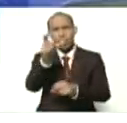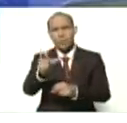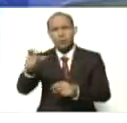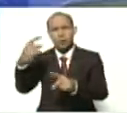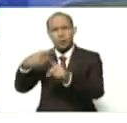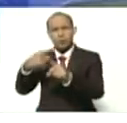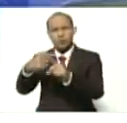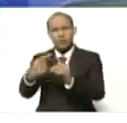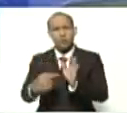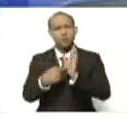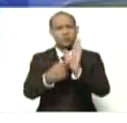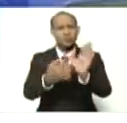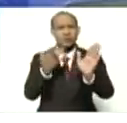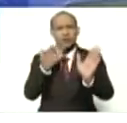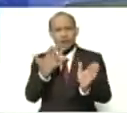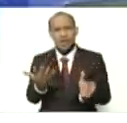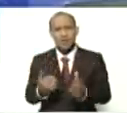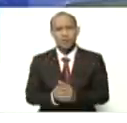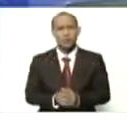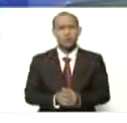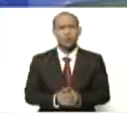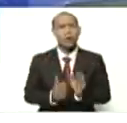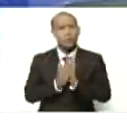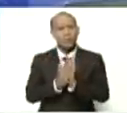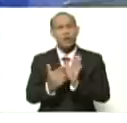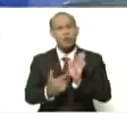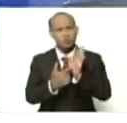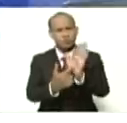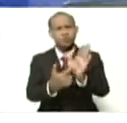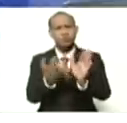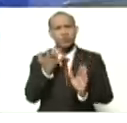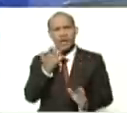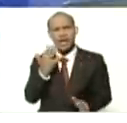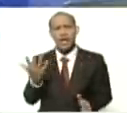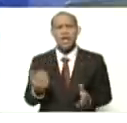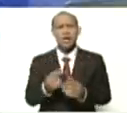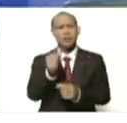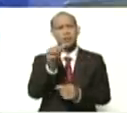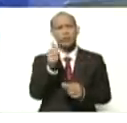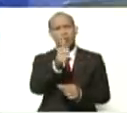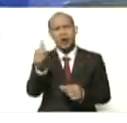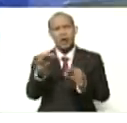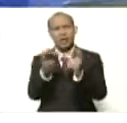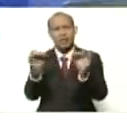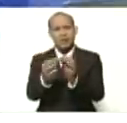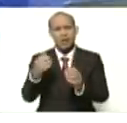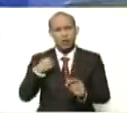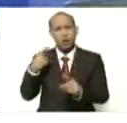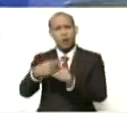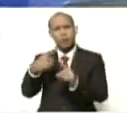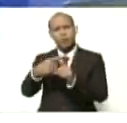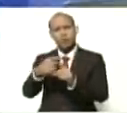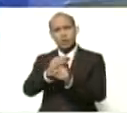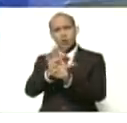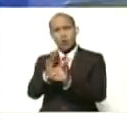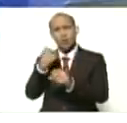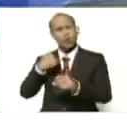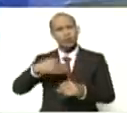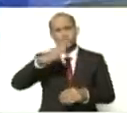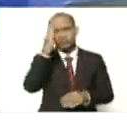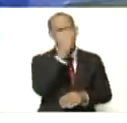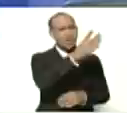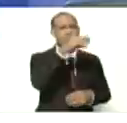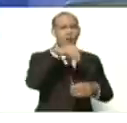ejemplo vitalizar se cada quien da el ejemplo a la familia tengo el kobe 19 no me quedo en la casa me voy mi